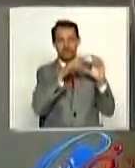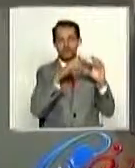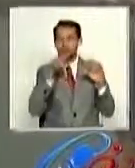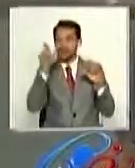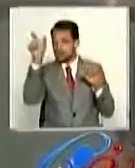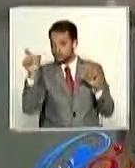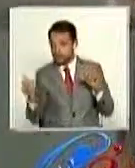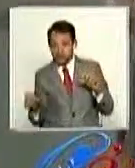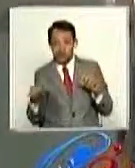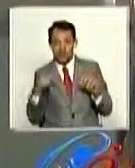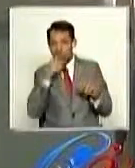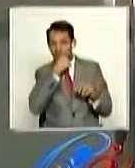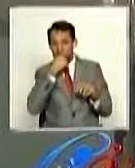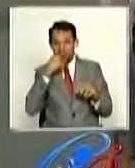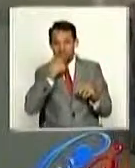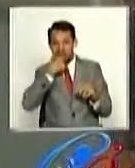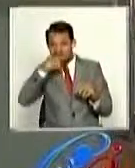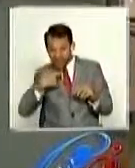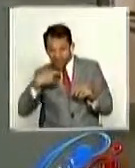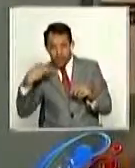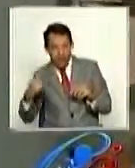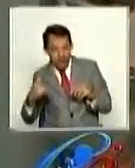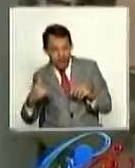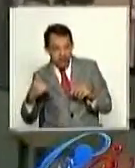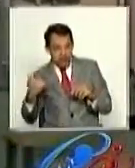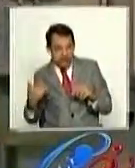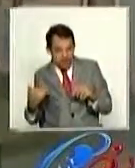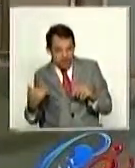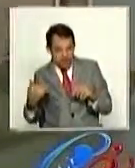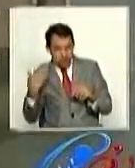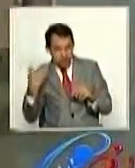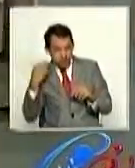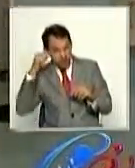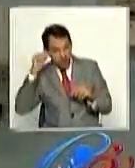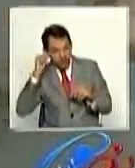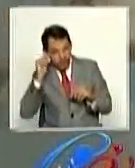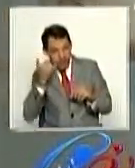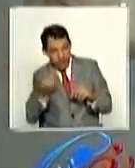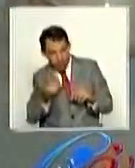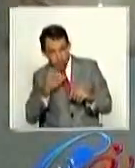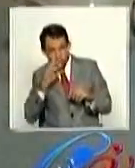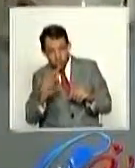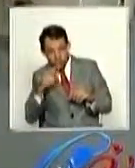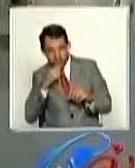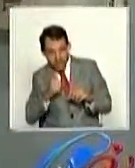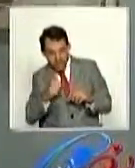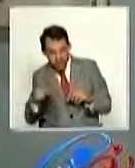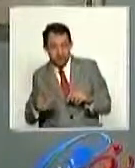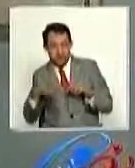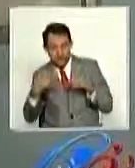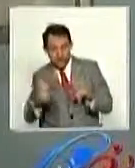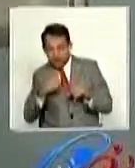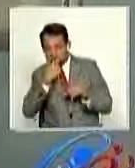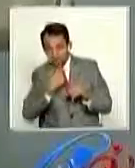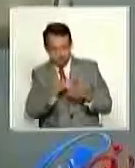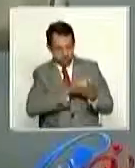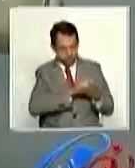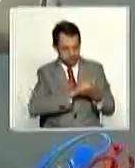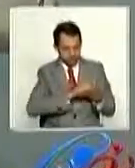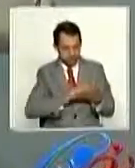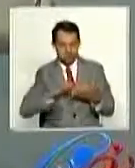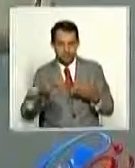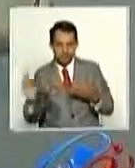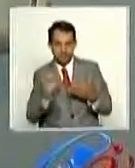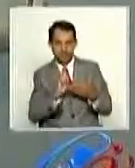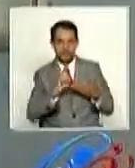ahora en el consultorio, previa a la inscripción y la toma de todos los datos del paciente, vamos a pasar